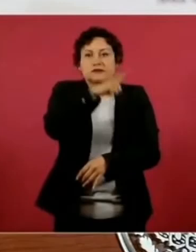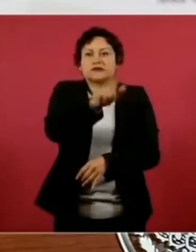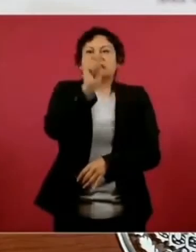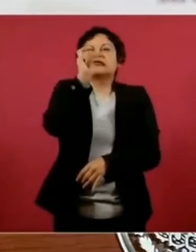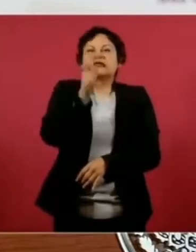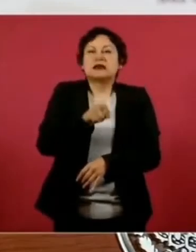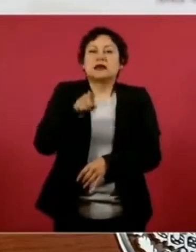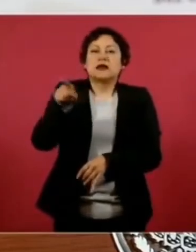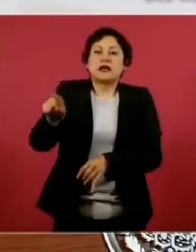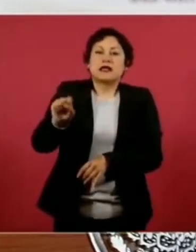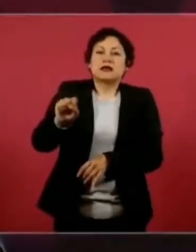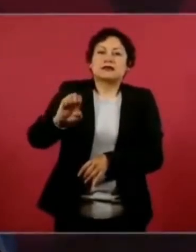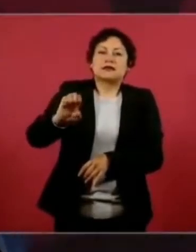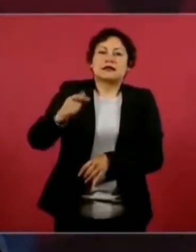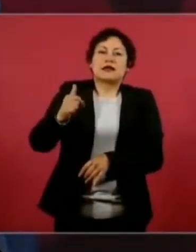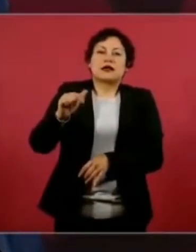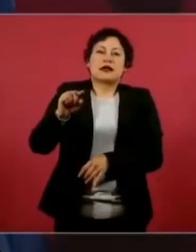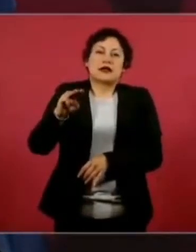porque